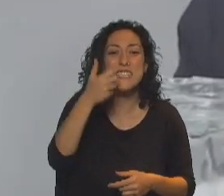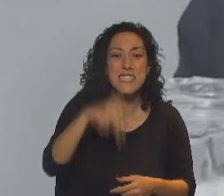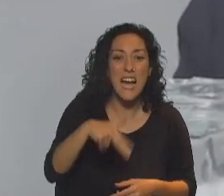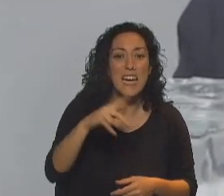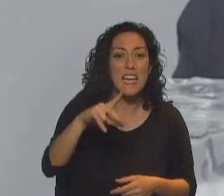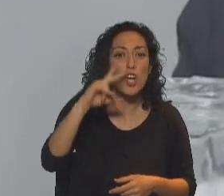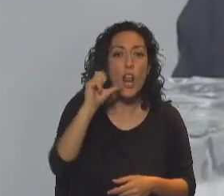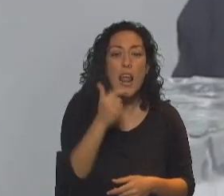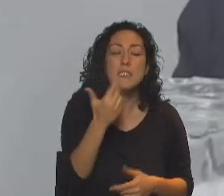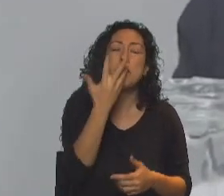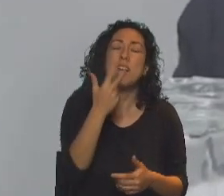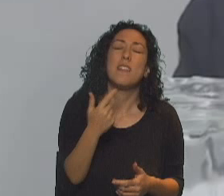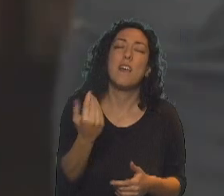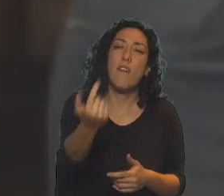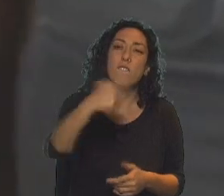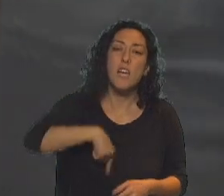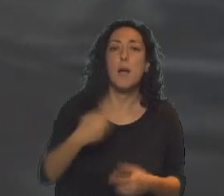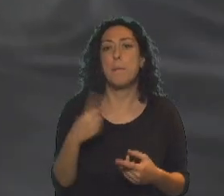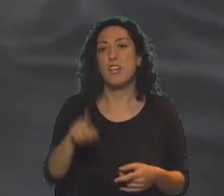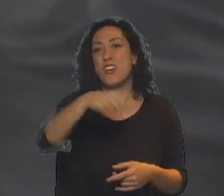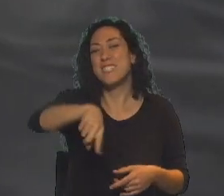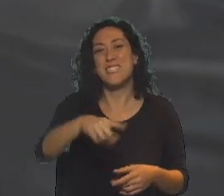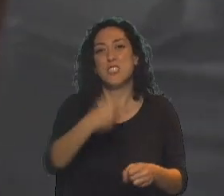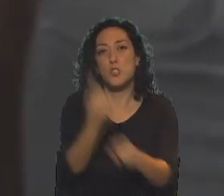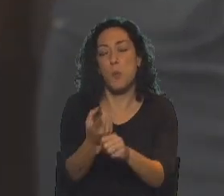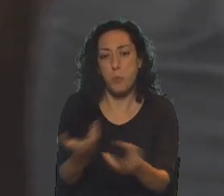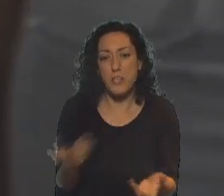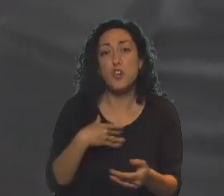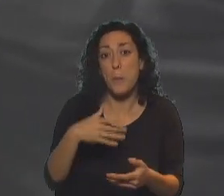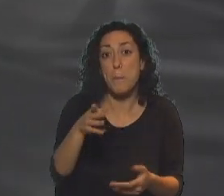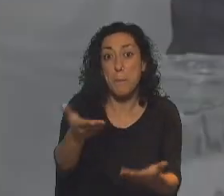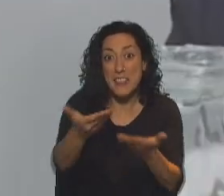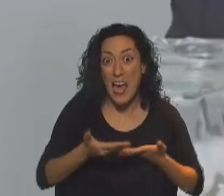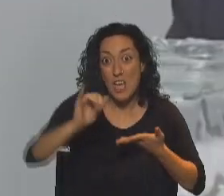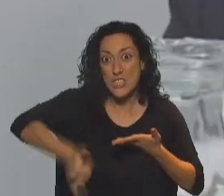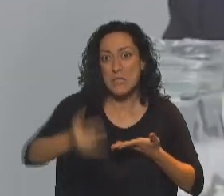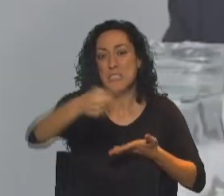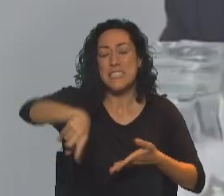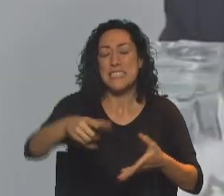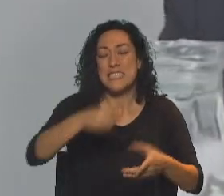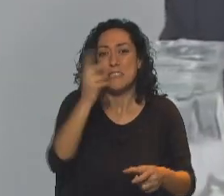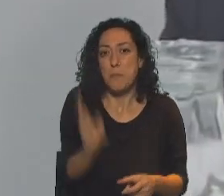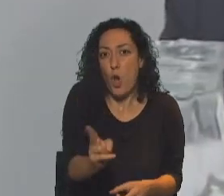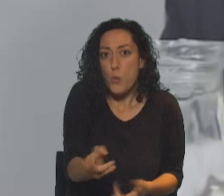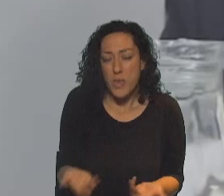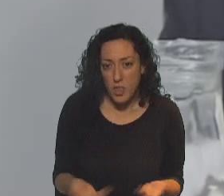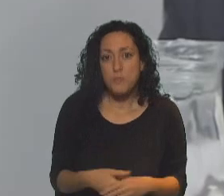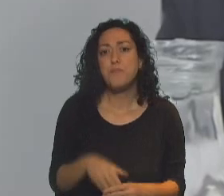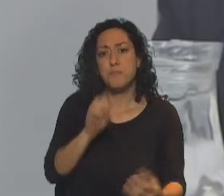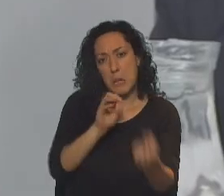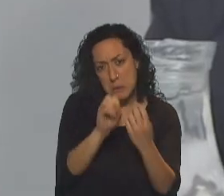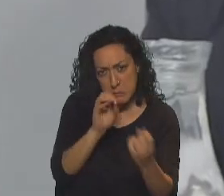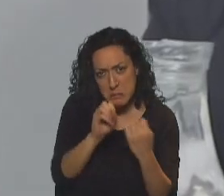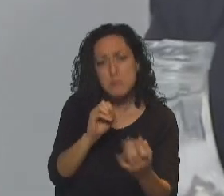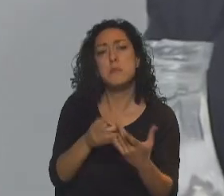de clausura. Pero sí, yo les invité, después me di cuenta que no podían, pero ya hablamos mucho, nos mandamos mensajitos y